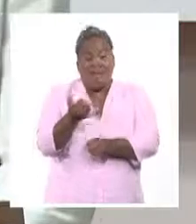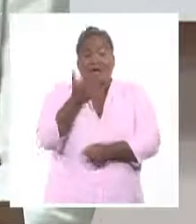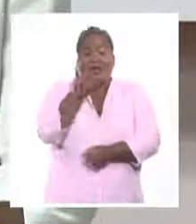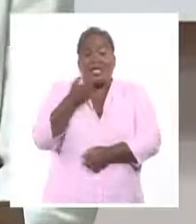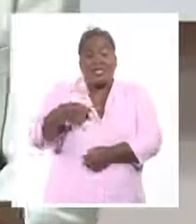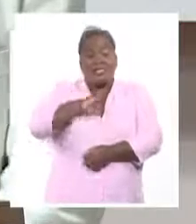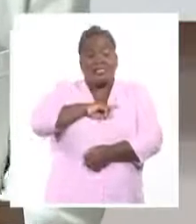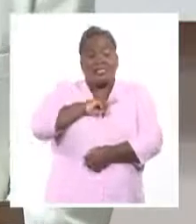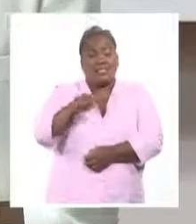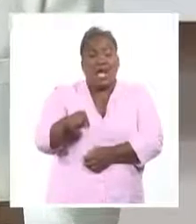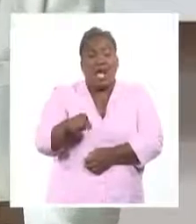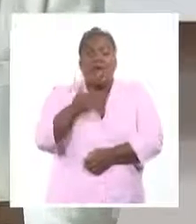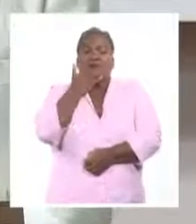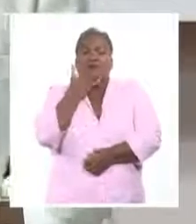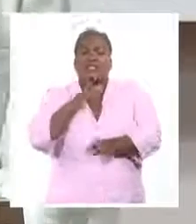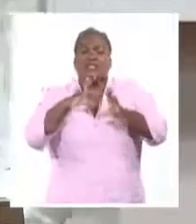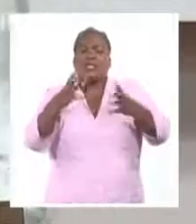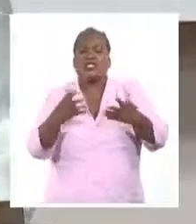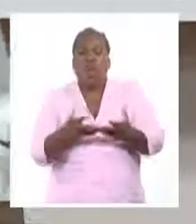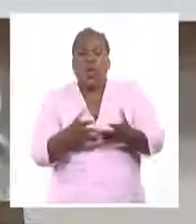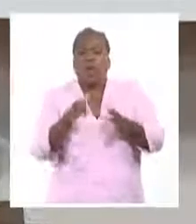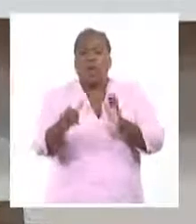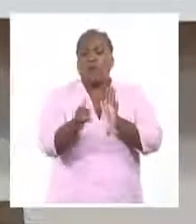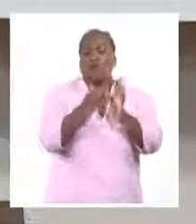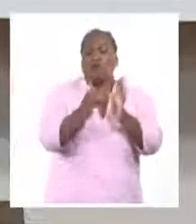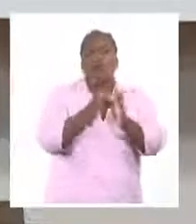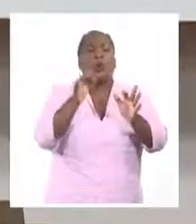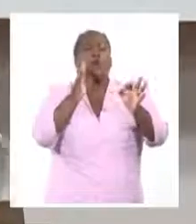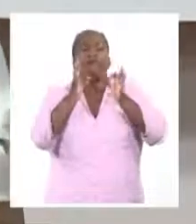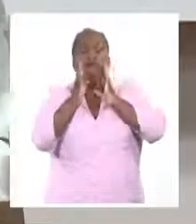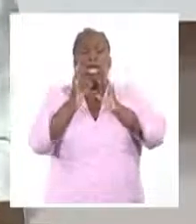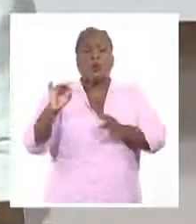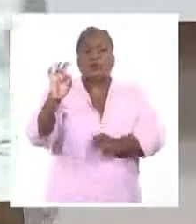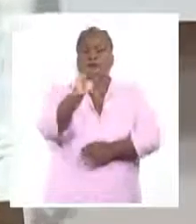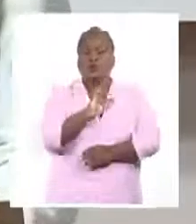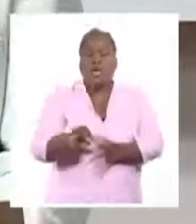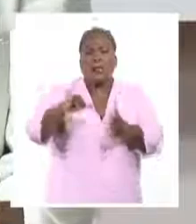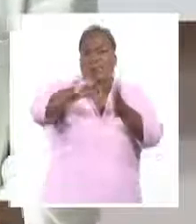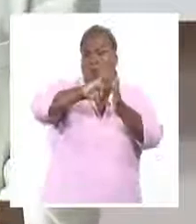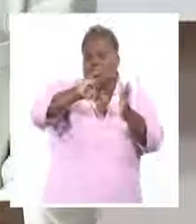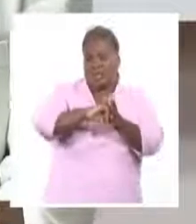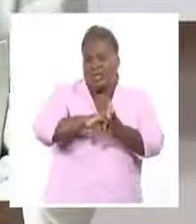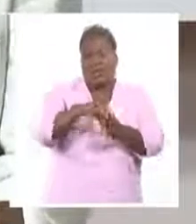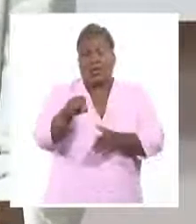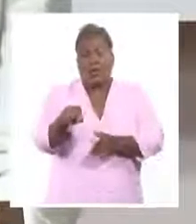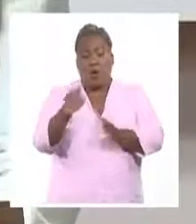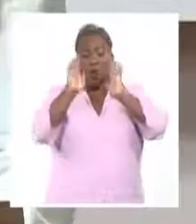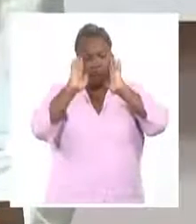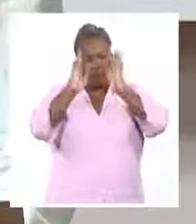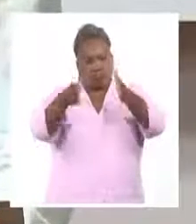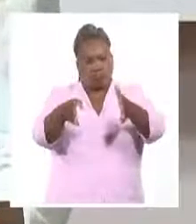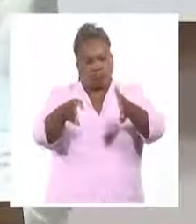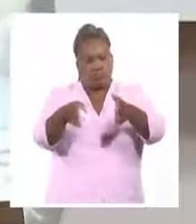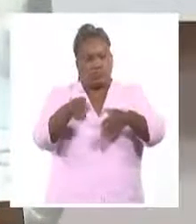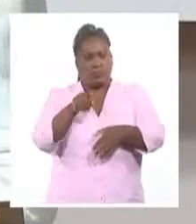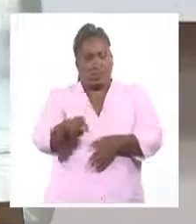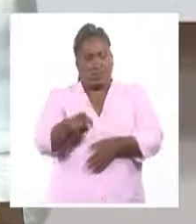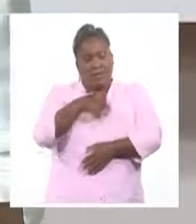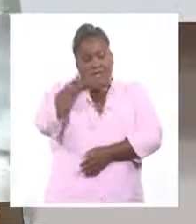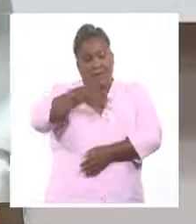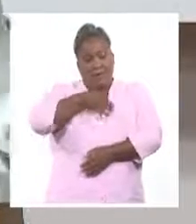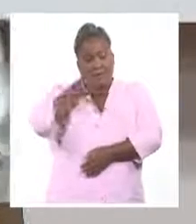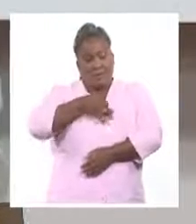los espacios culturales por los canales más sofisticados y diversos. Quiero centrarme en este tema porque diría que es